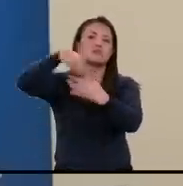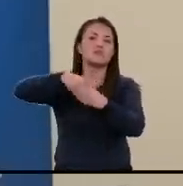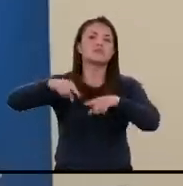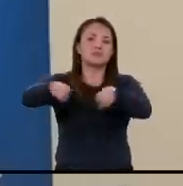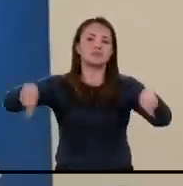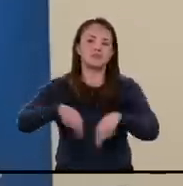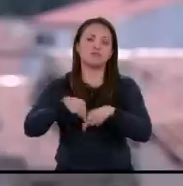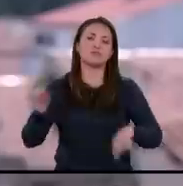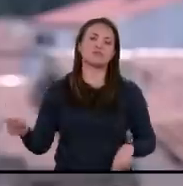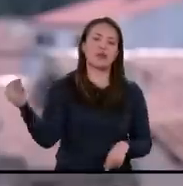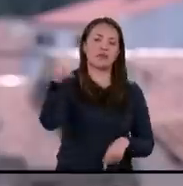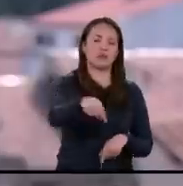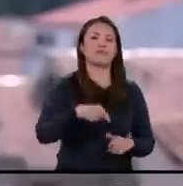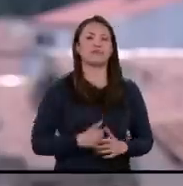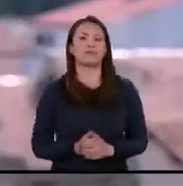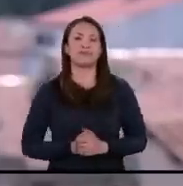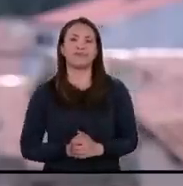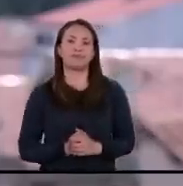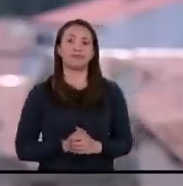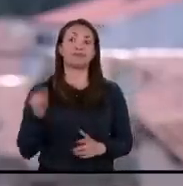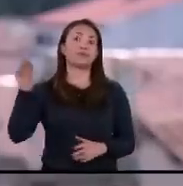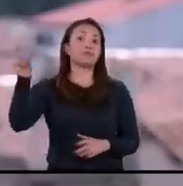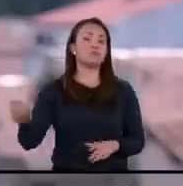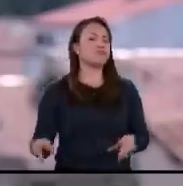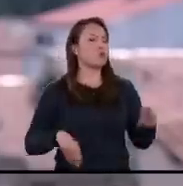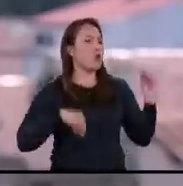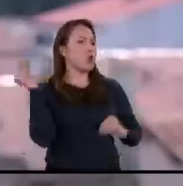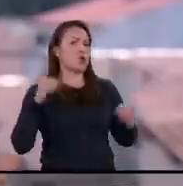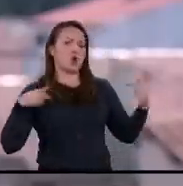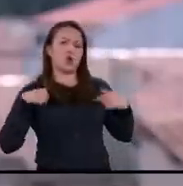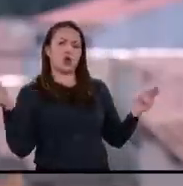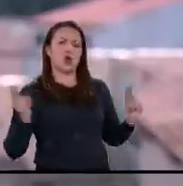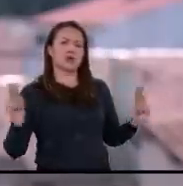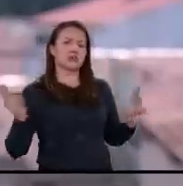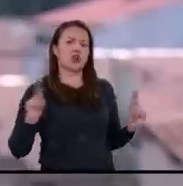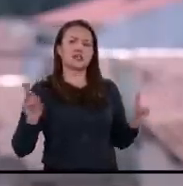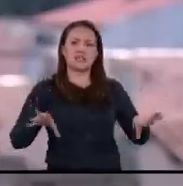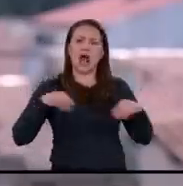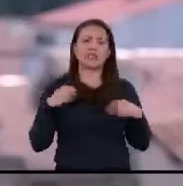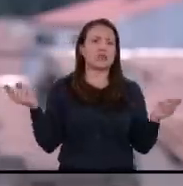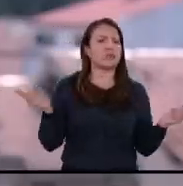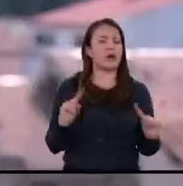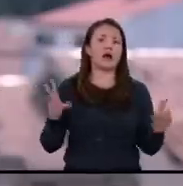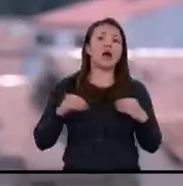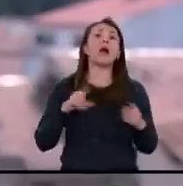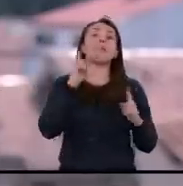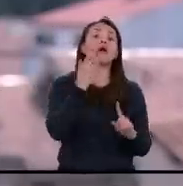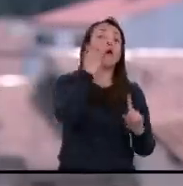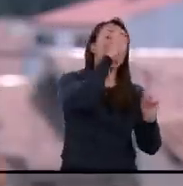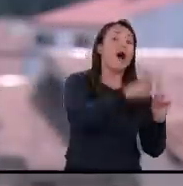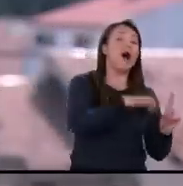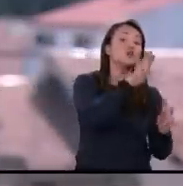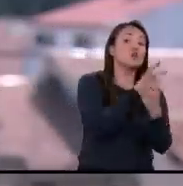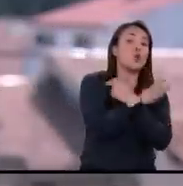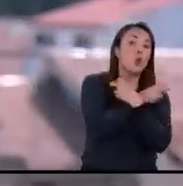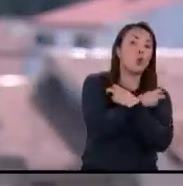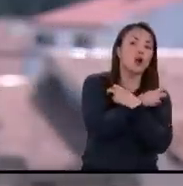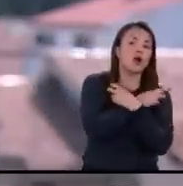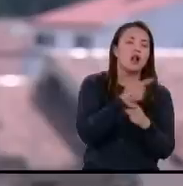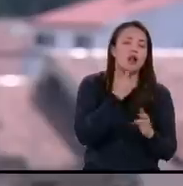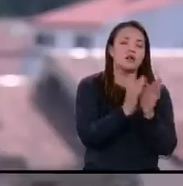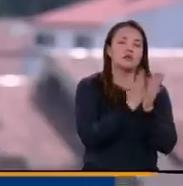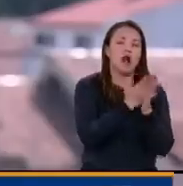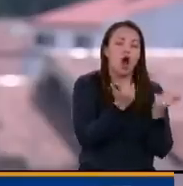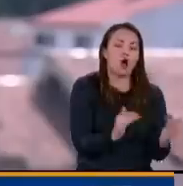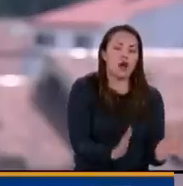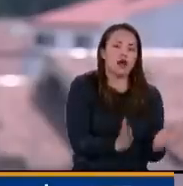establecimiento carcelario. Él no aceptó los cargos y, por su parte, esta joven huilense asegura que se está recuperando de las